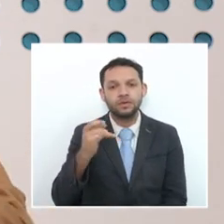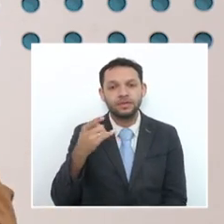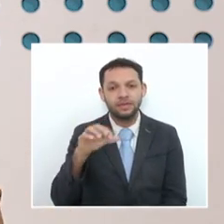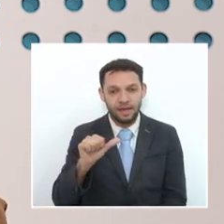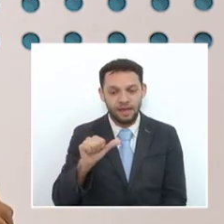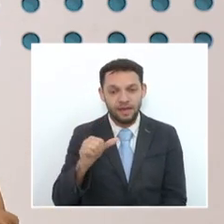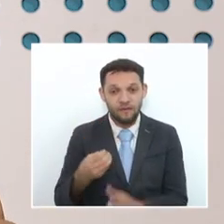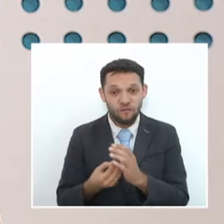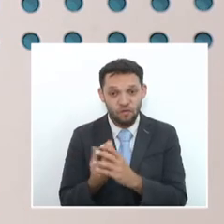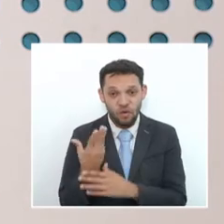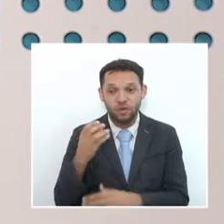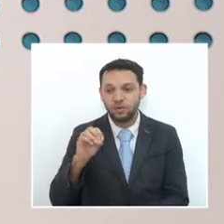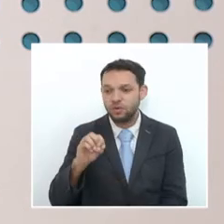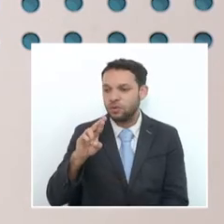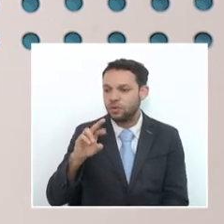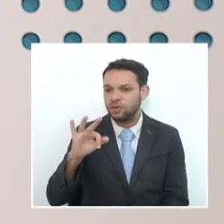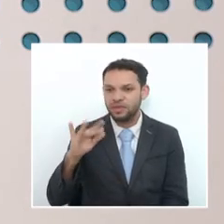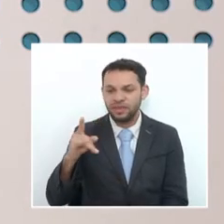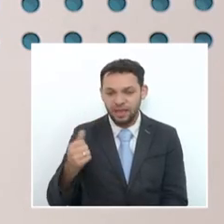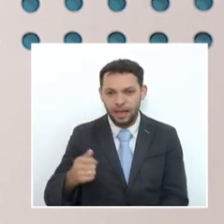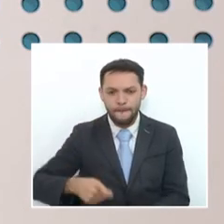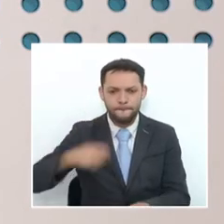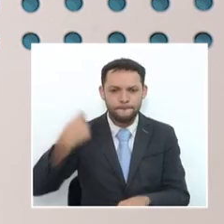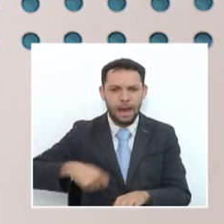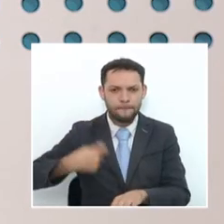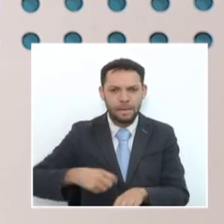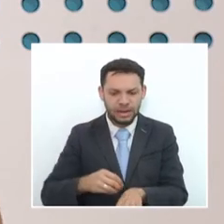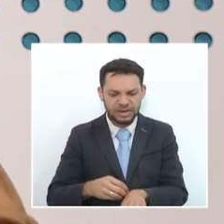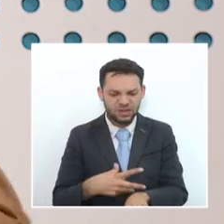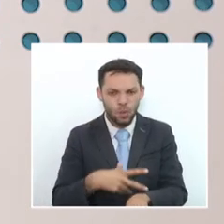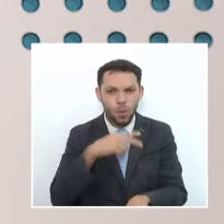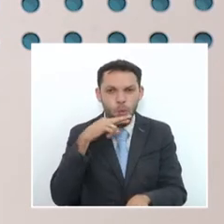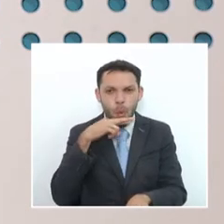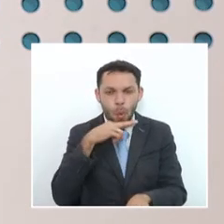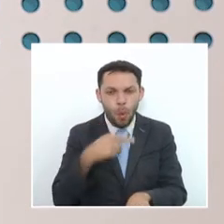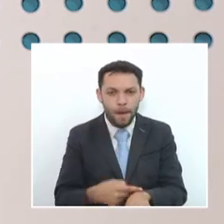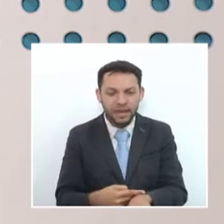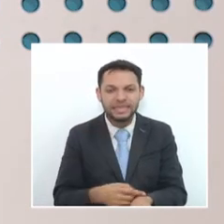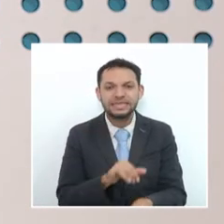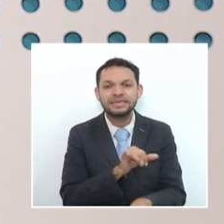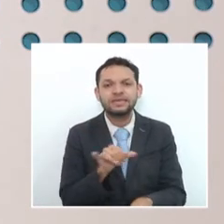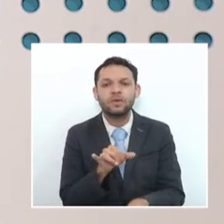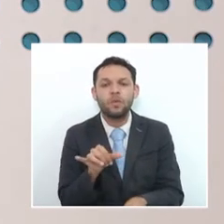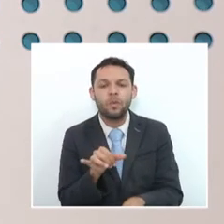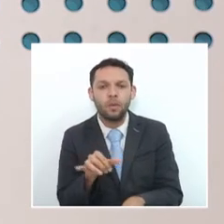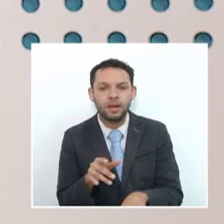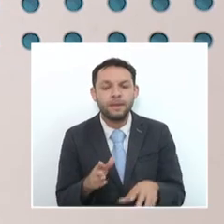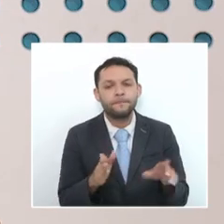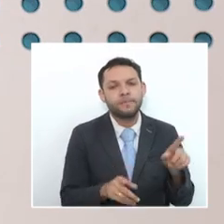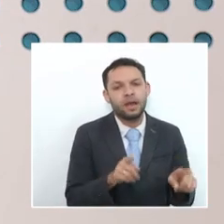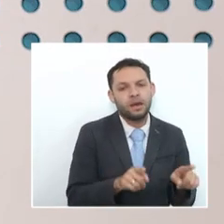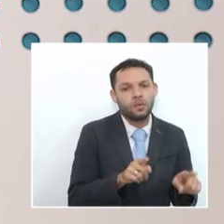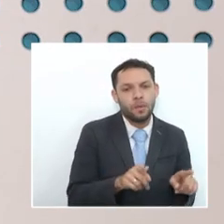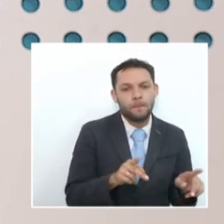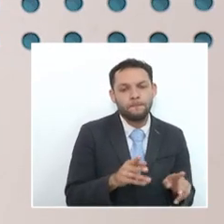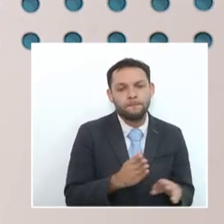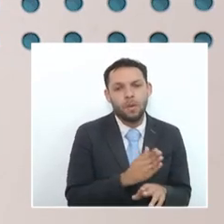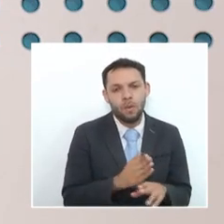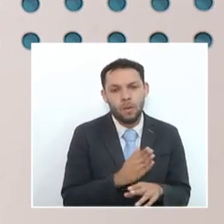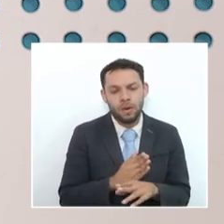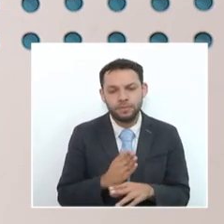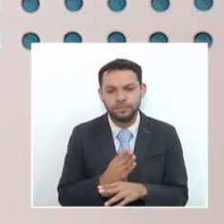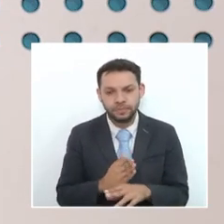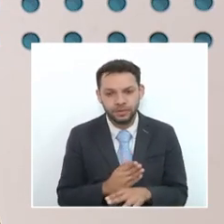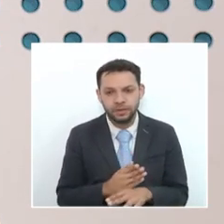pica y se ponen colorados y demás. Digamos que eso le sucede a muchas personas sin necesidad de esa pringamosa, de esa